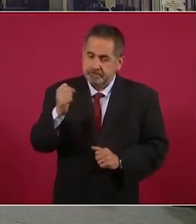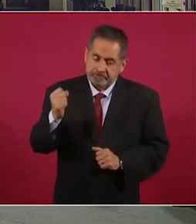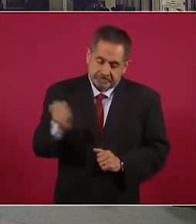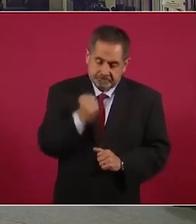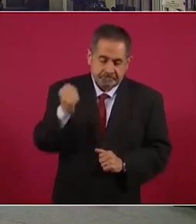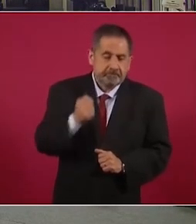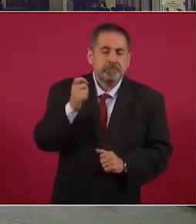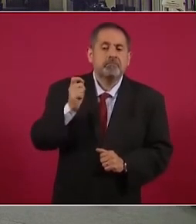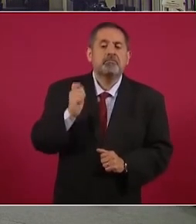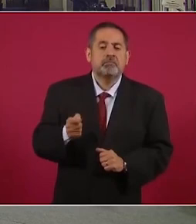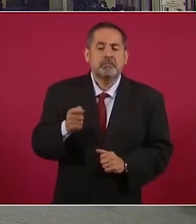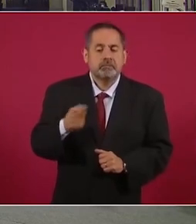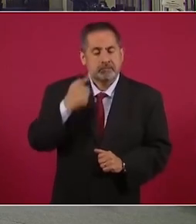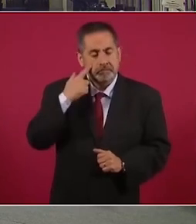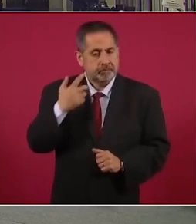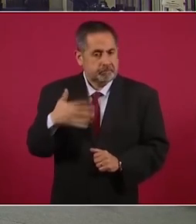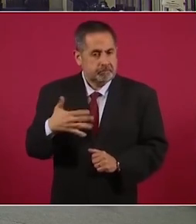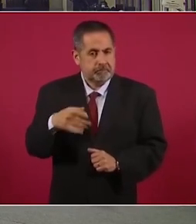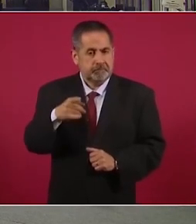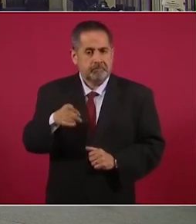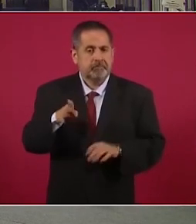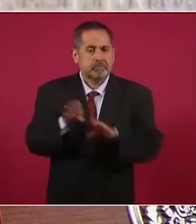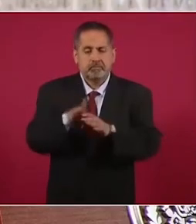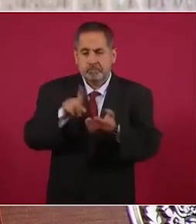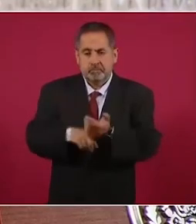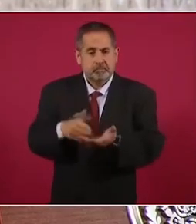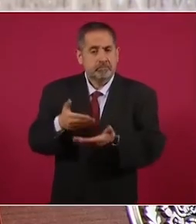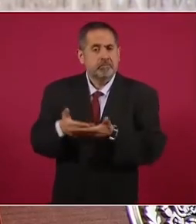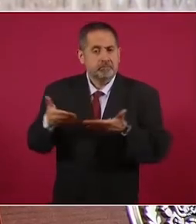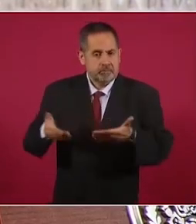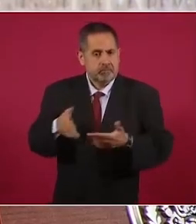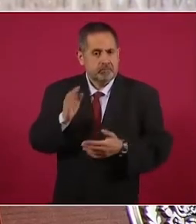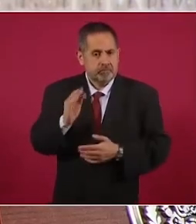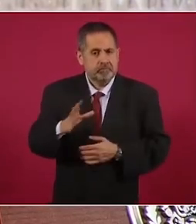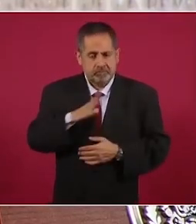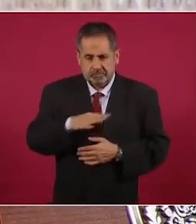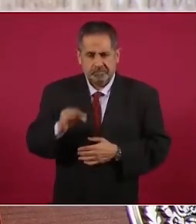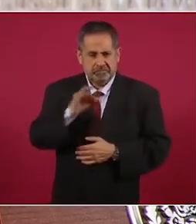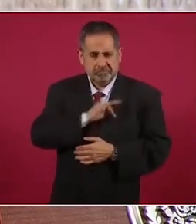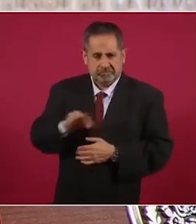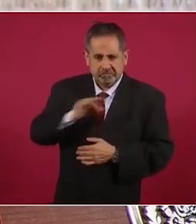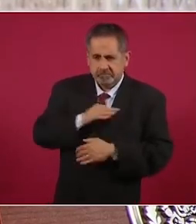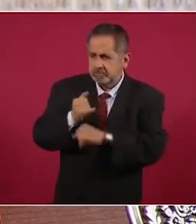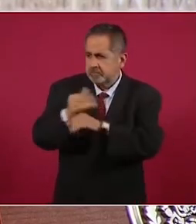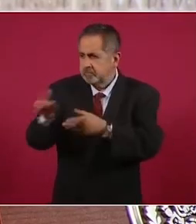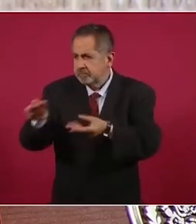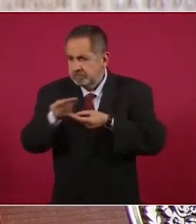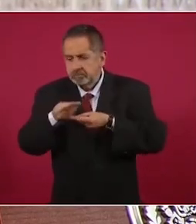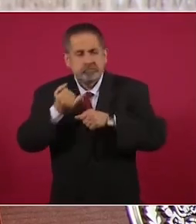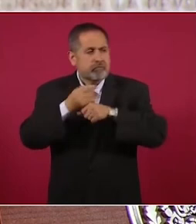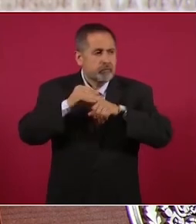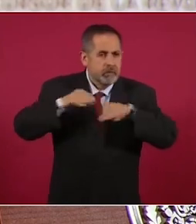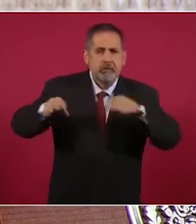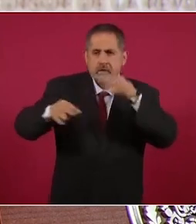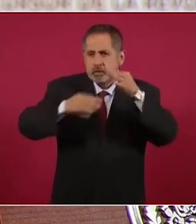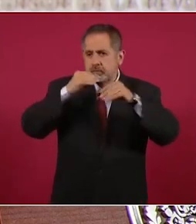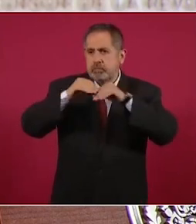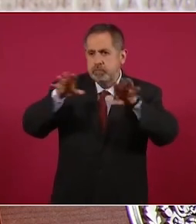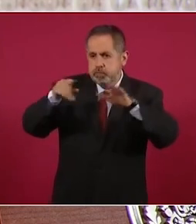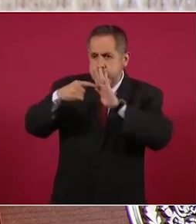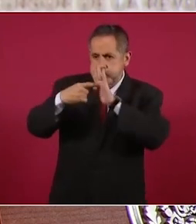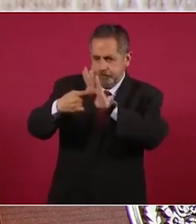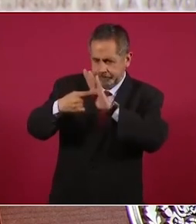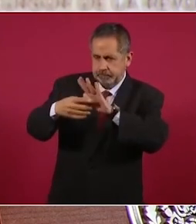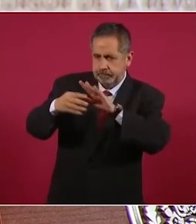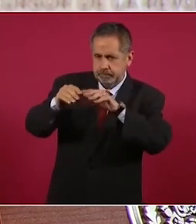afortunadamente, pues, tenemos ahora, ¿no?, posibilidad de estar informando a la gente